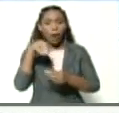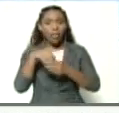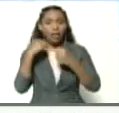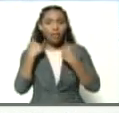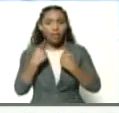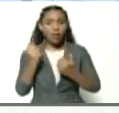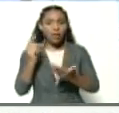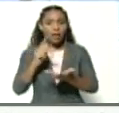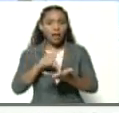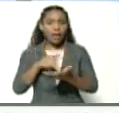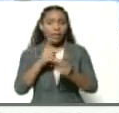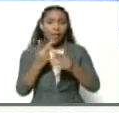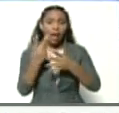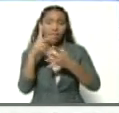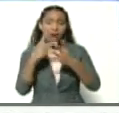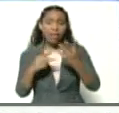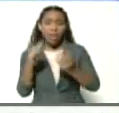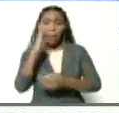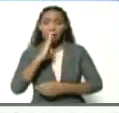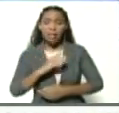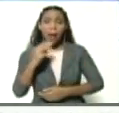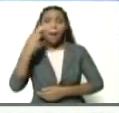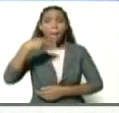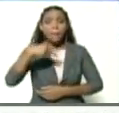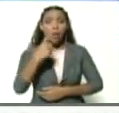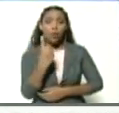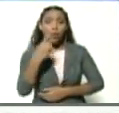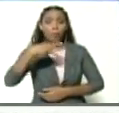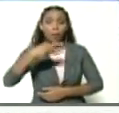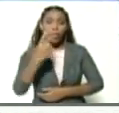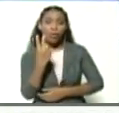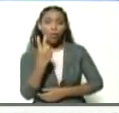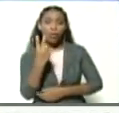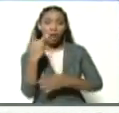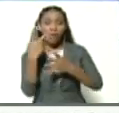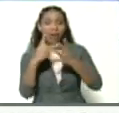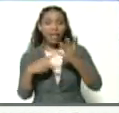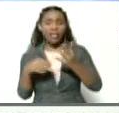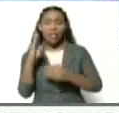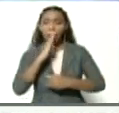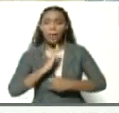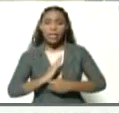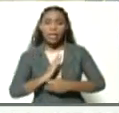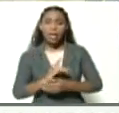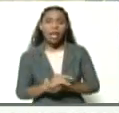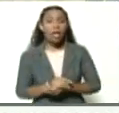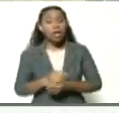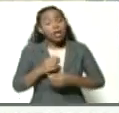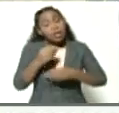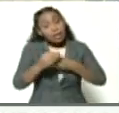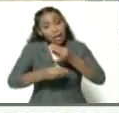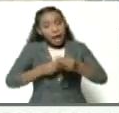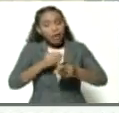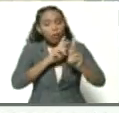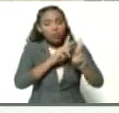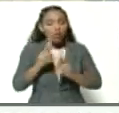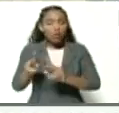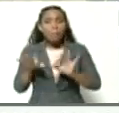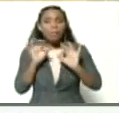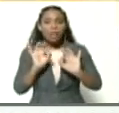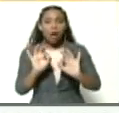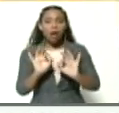la llegada de la variante brasileña P1 y P2, las variantes brasileras. Bueno, se tuvo que hacer una programación